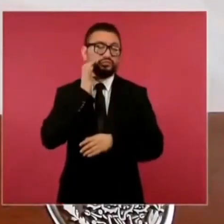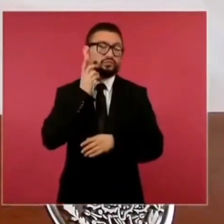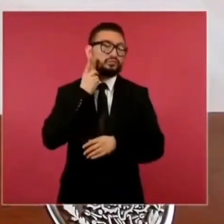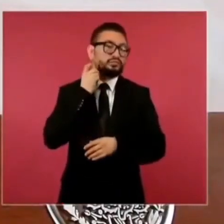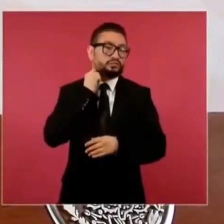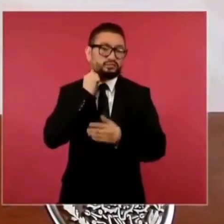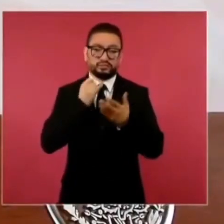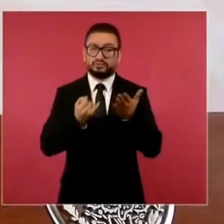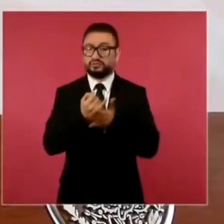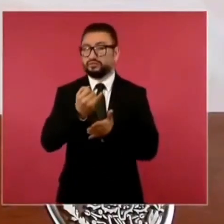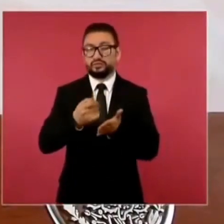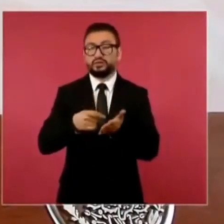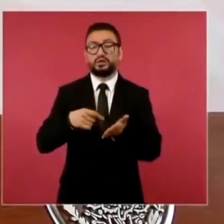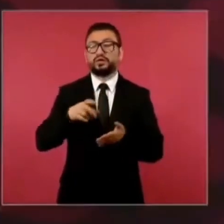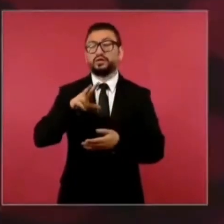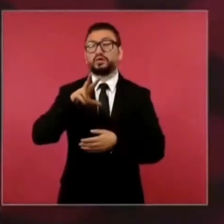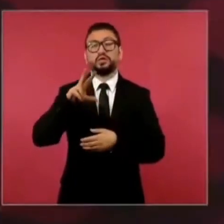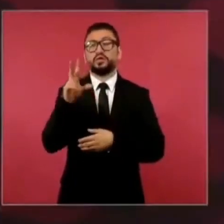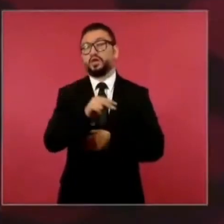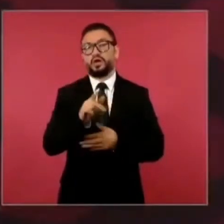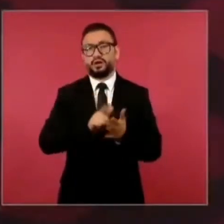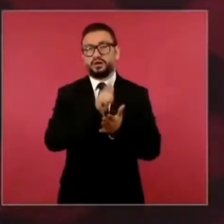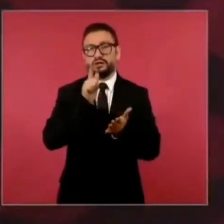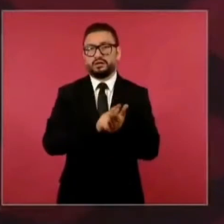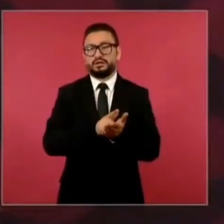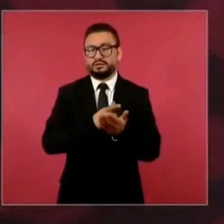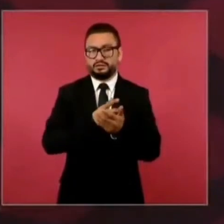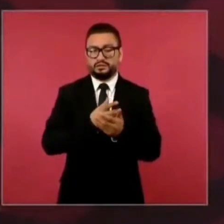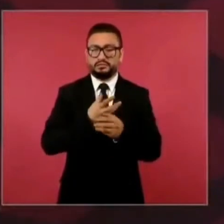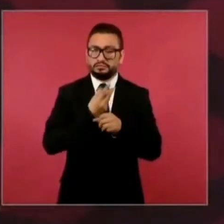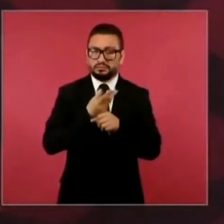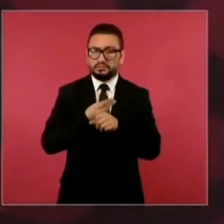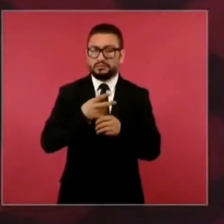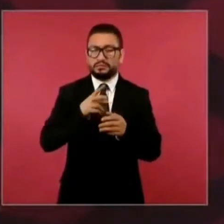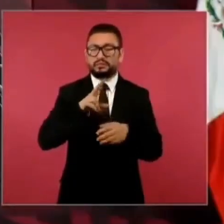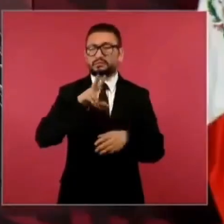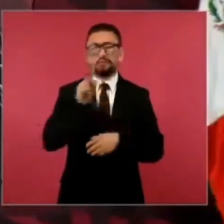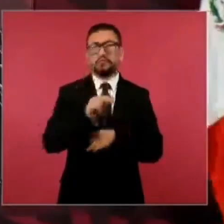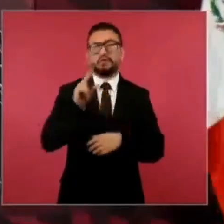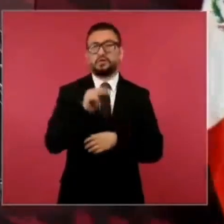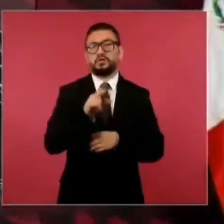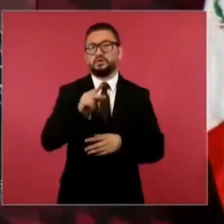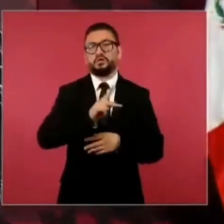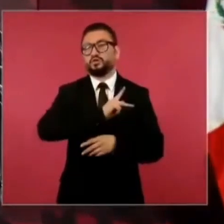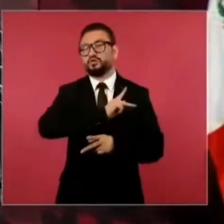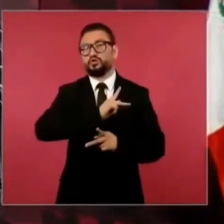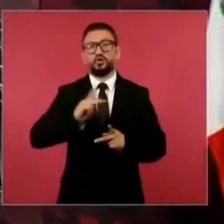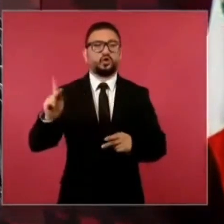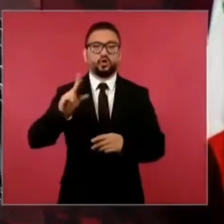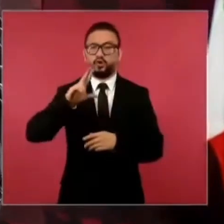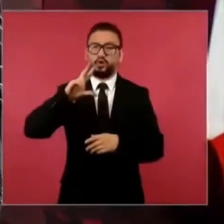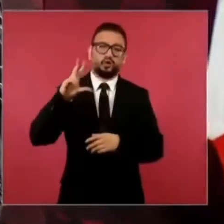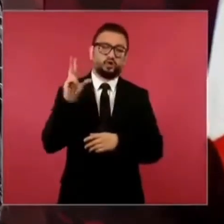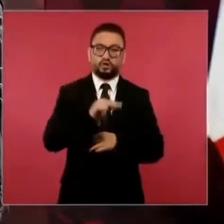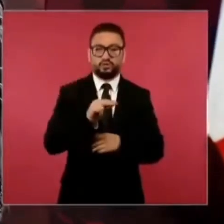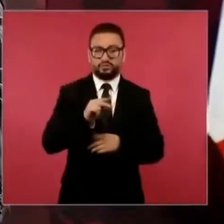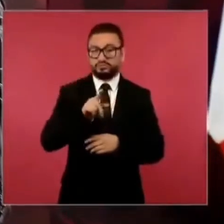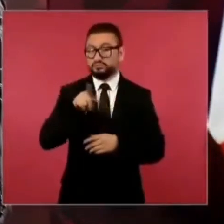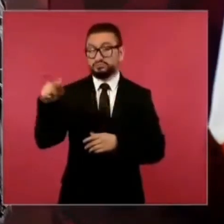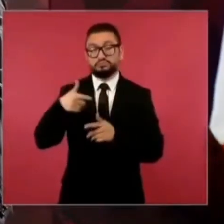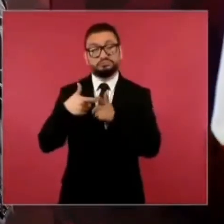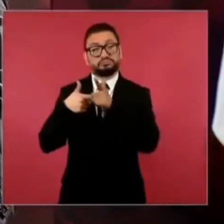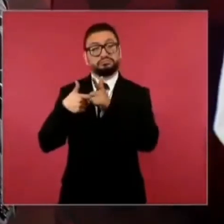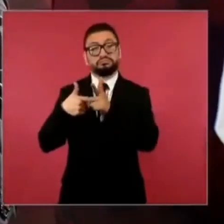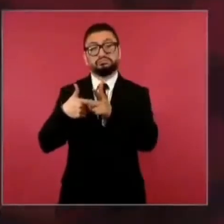decir no aprobamos ninguna ley y todas las vamos a impugnar. Y han cumplido,